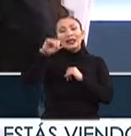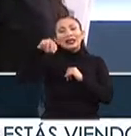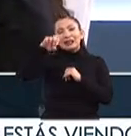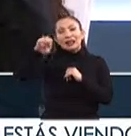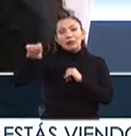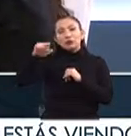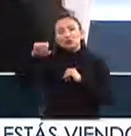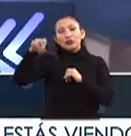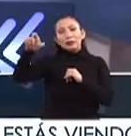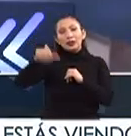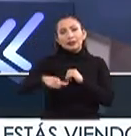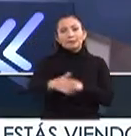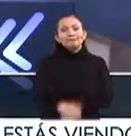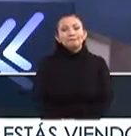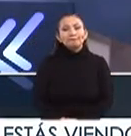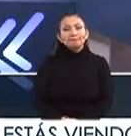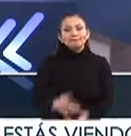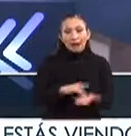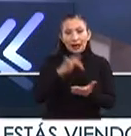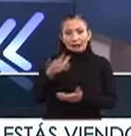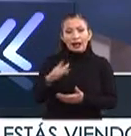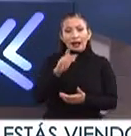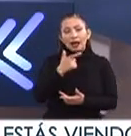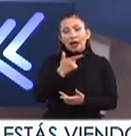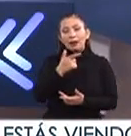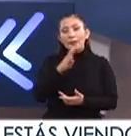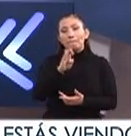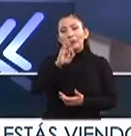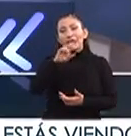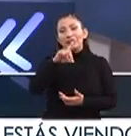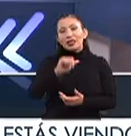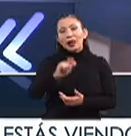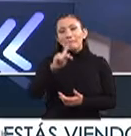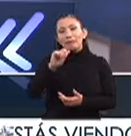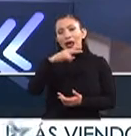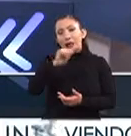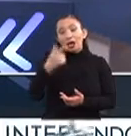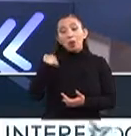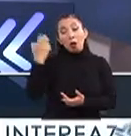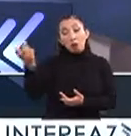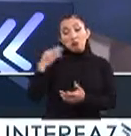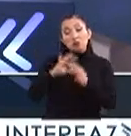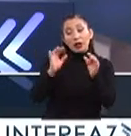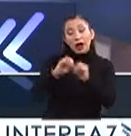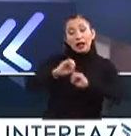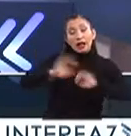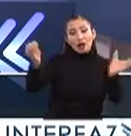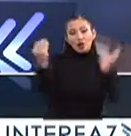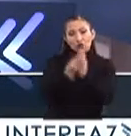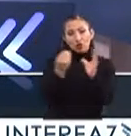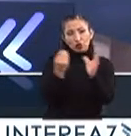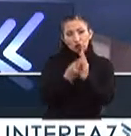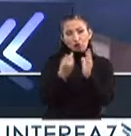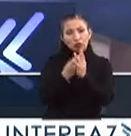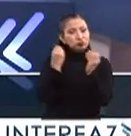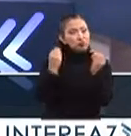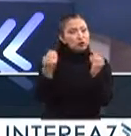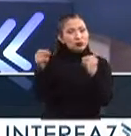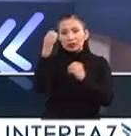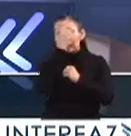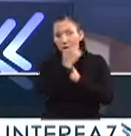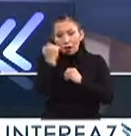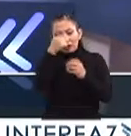culturadelevaluacion@inee.edu.mx. Perfecto, pues muchísimas gracias Brenda Peña Barragán por traernos estas alternativas, estos MOOC tan importantes,